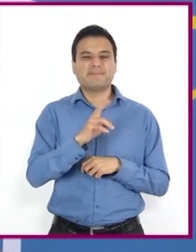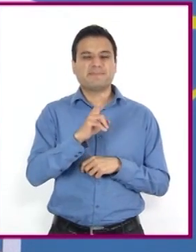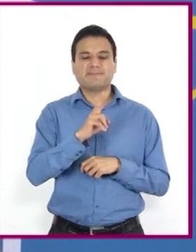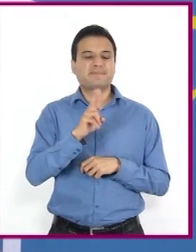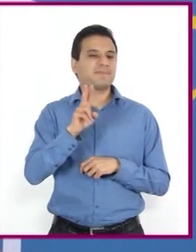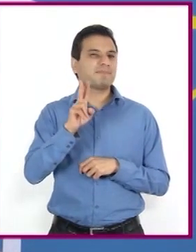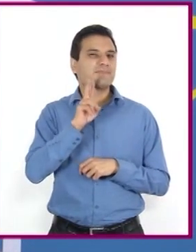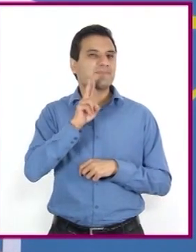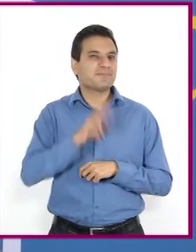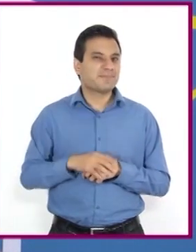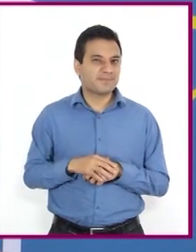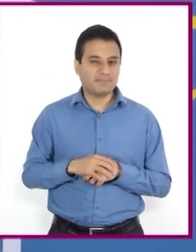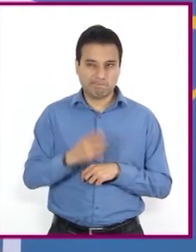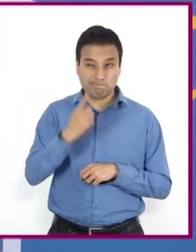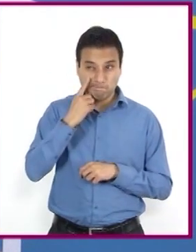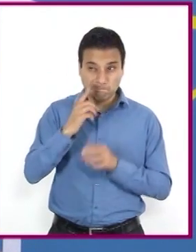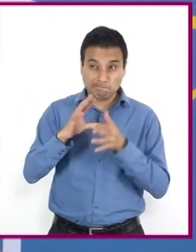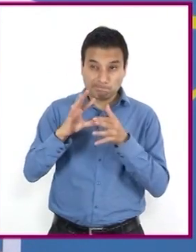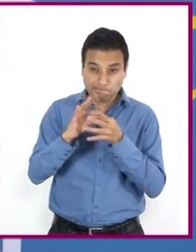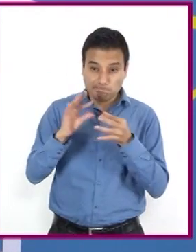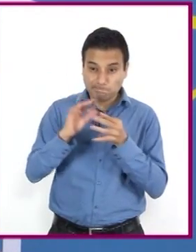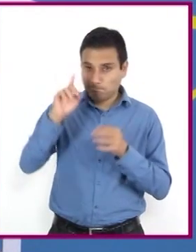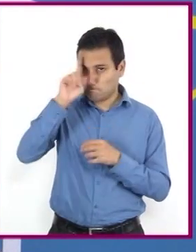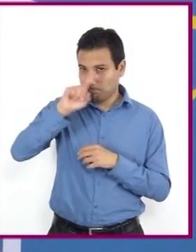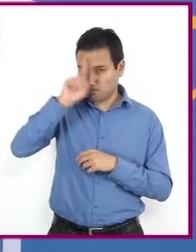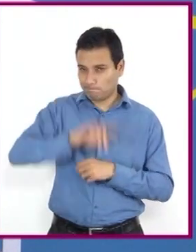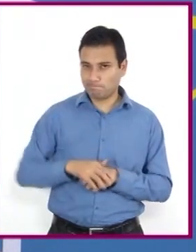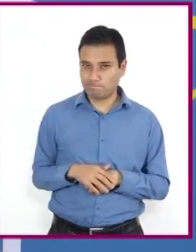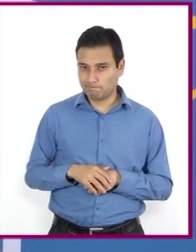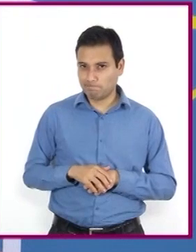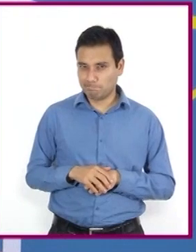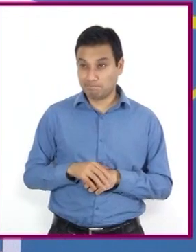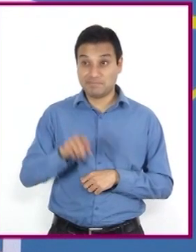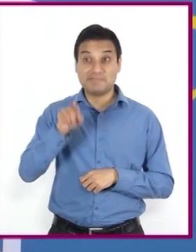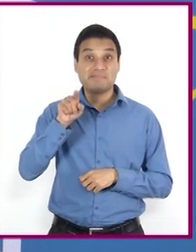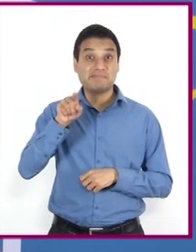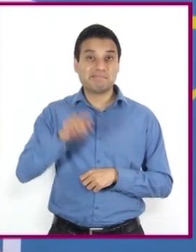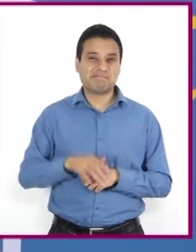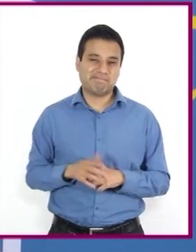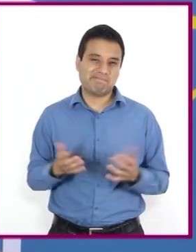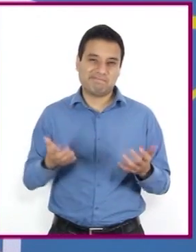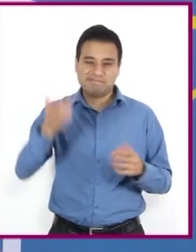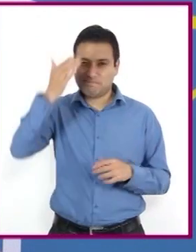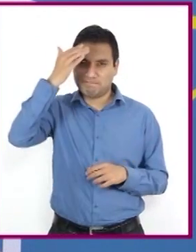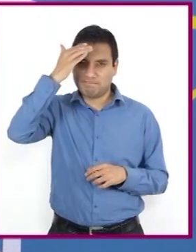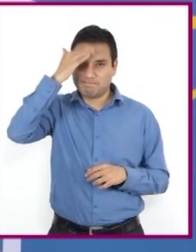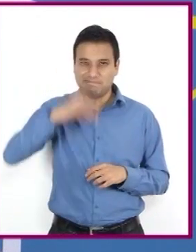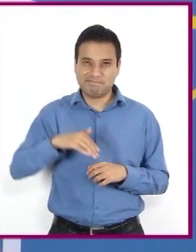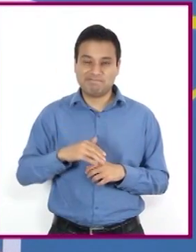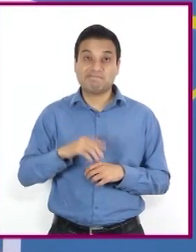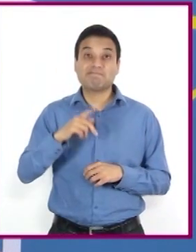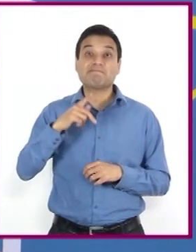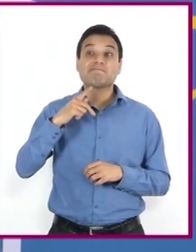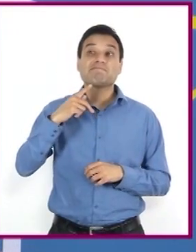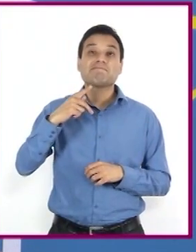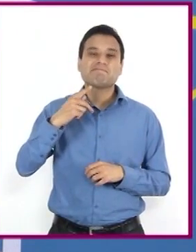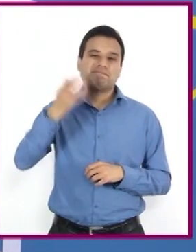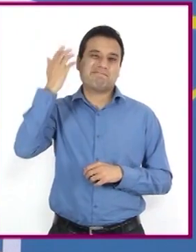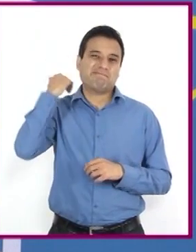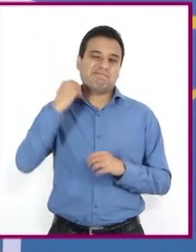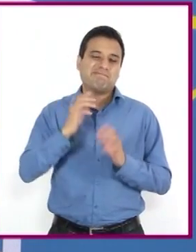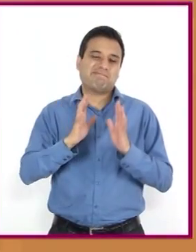grado, lo anima a resolver el reto, porque sabe que en el grupo de su hermano ya vieron el tema